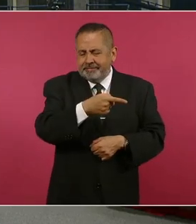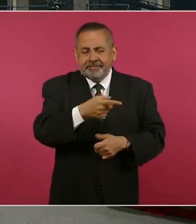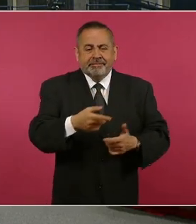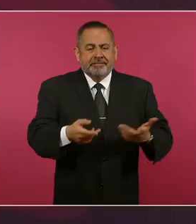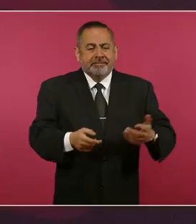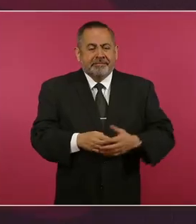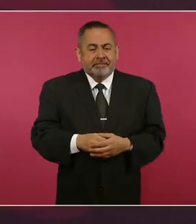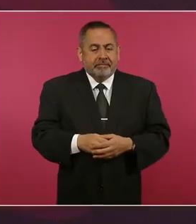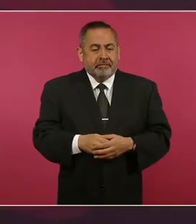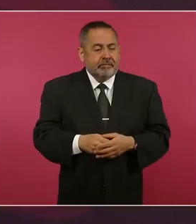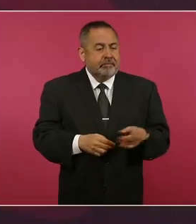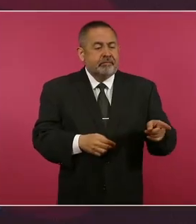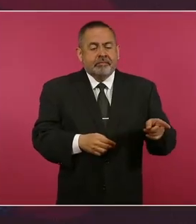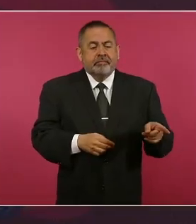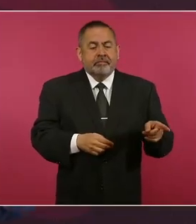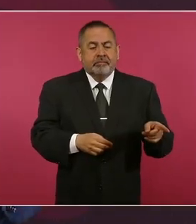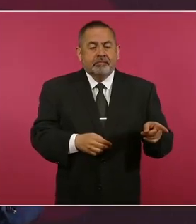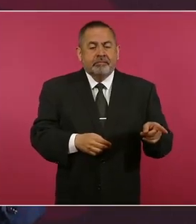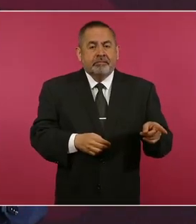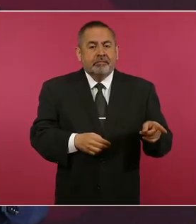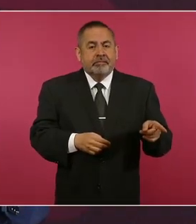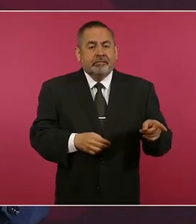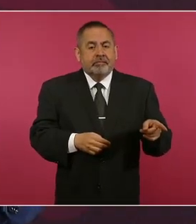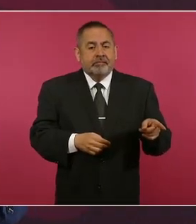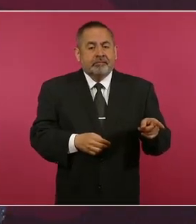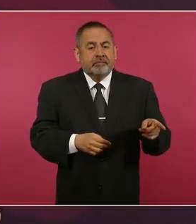que nos piden que la